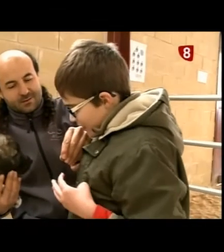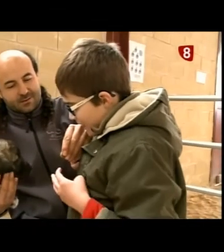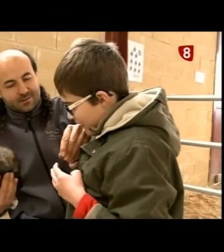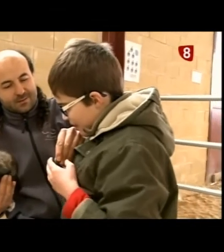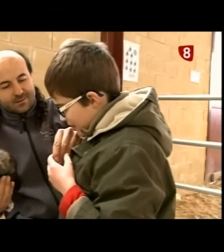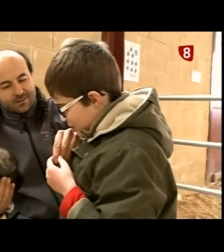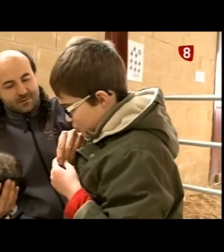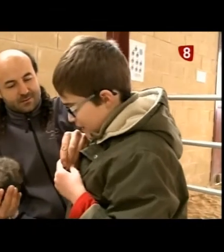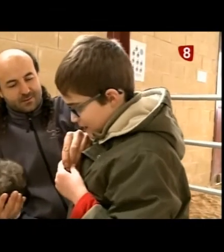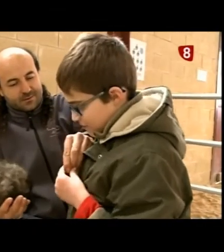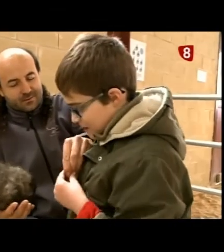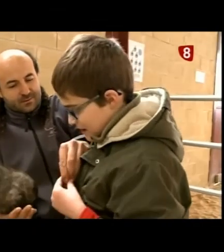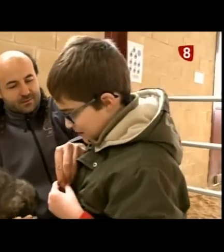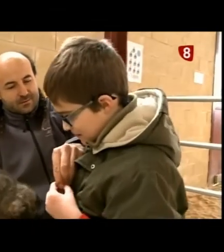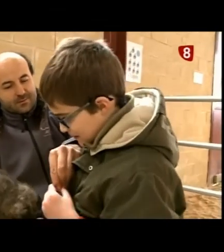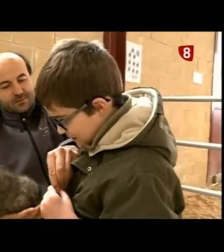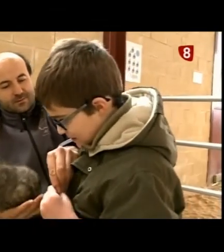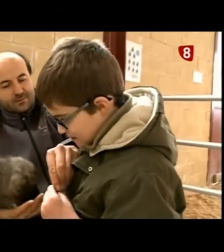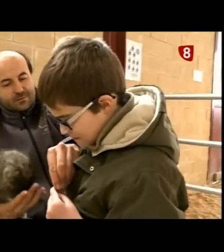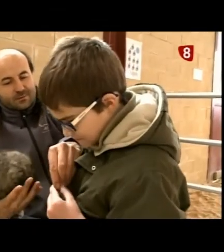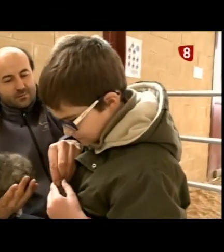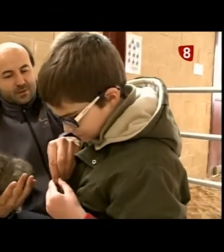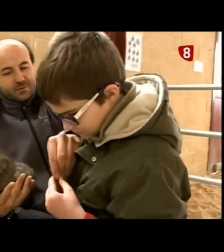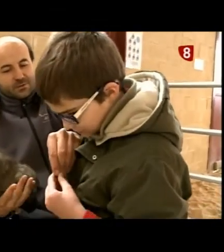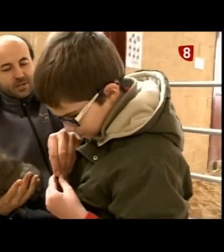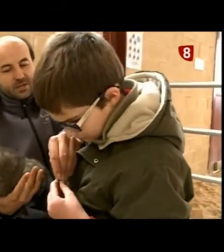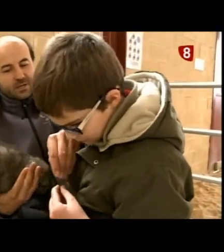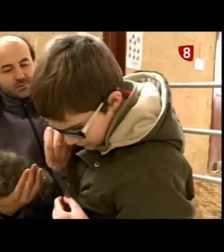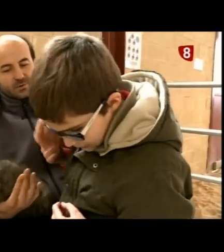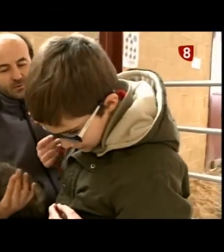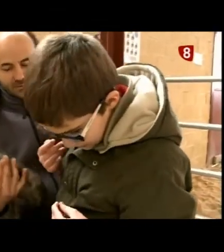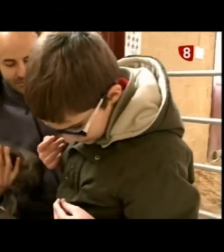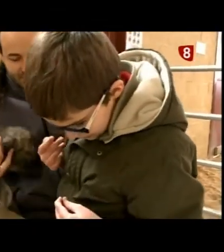y adiestradores por sus grandes capacidades. El labrador en sí